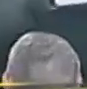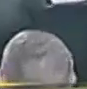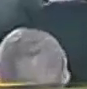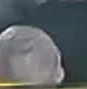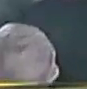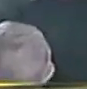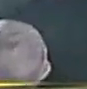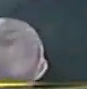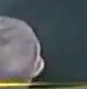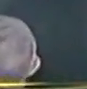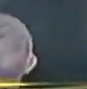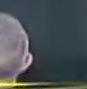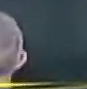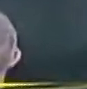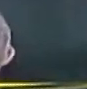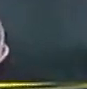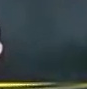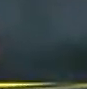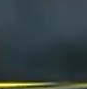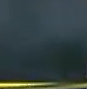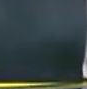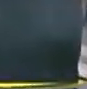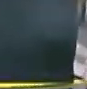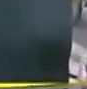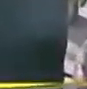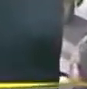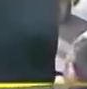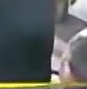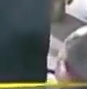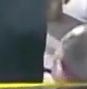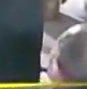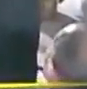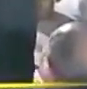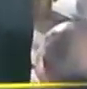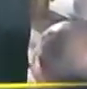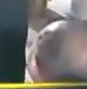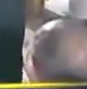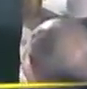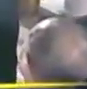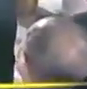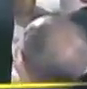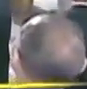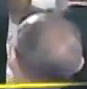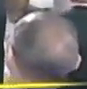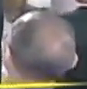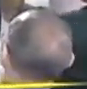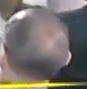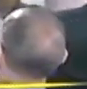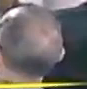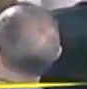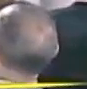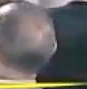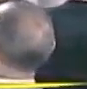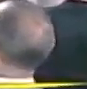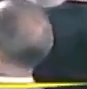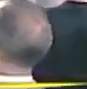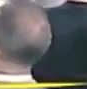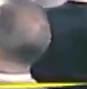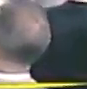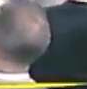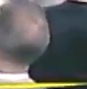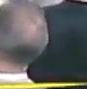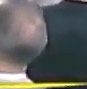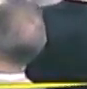venezolano. Además, pidió trabajar contra el consenso para consolidar la paz, la convivencia y el diálogo y pidió avanzar en